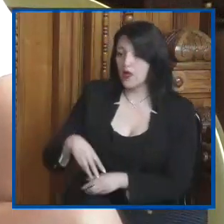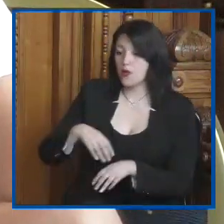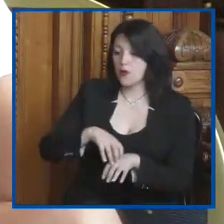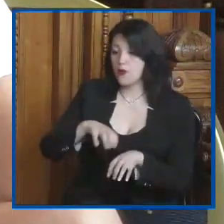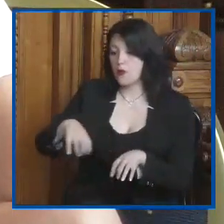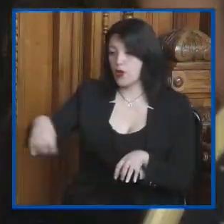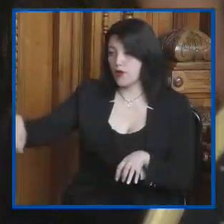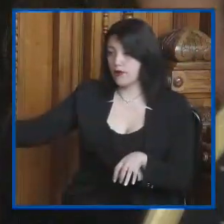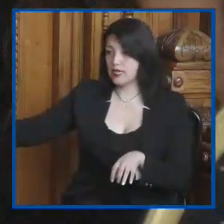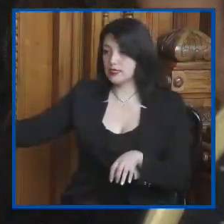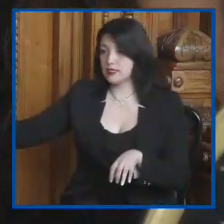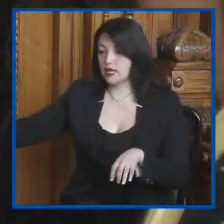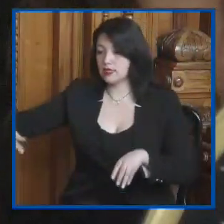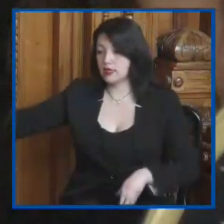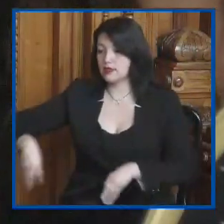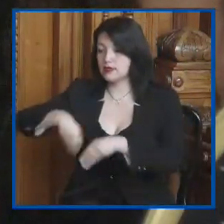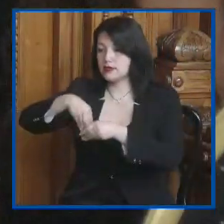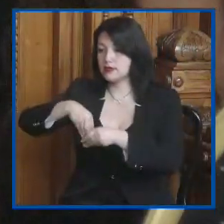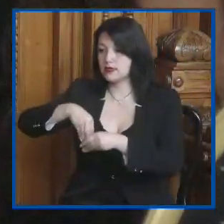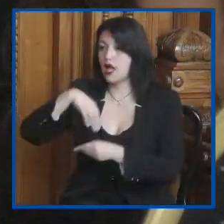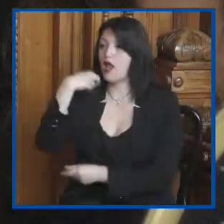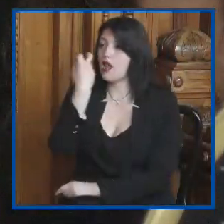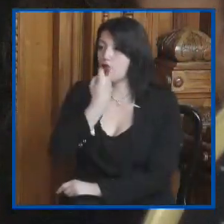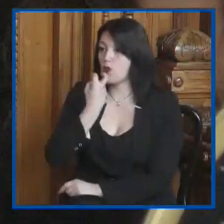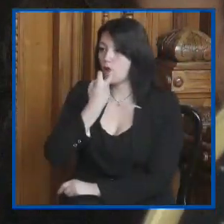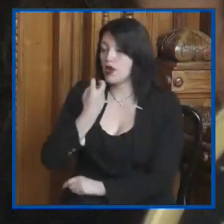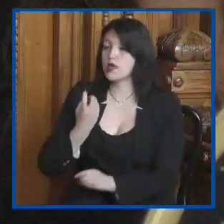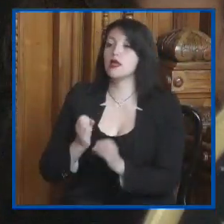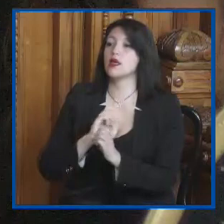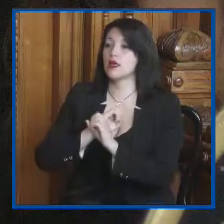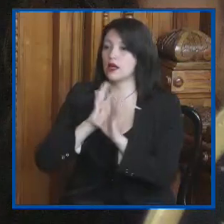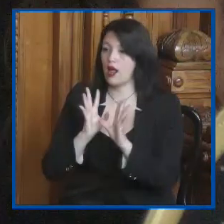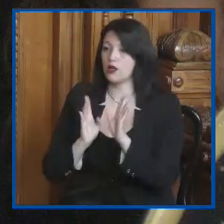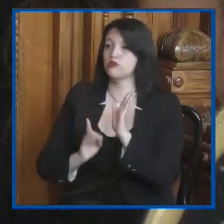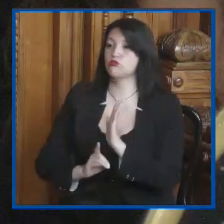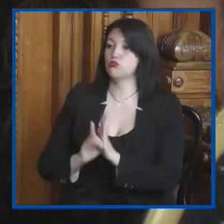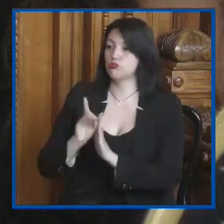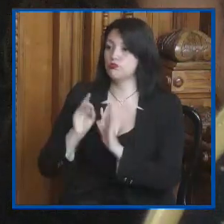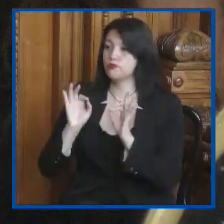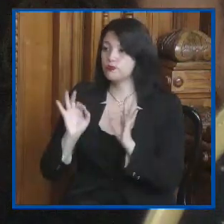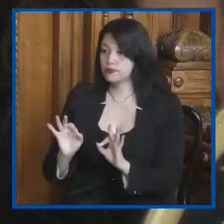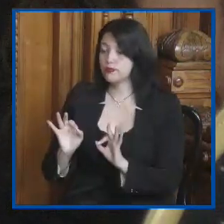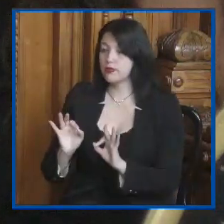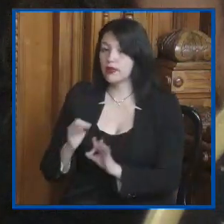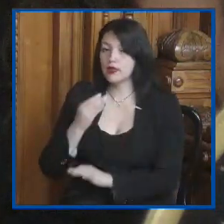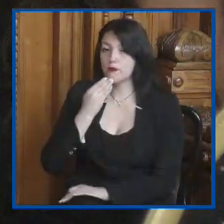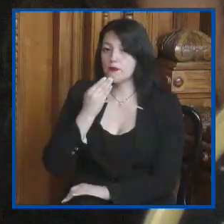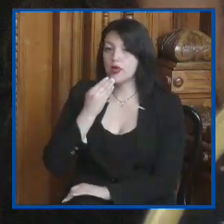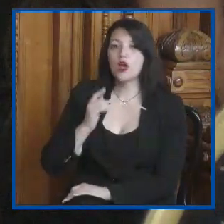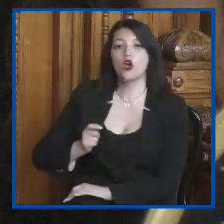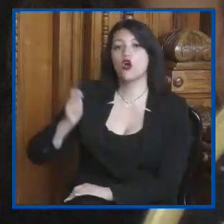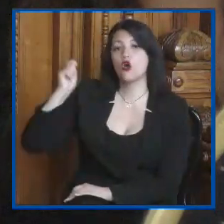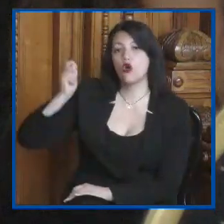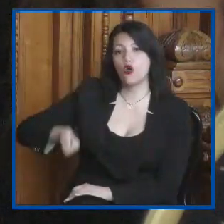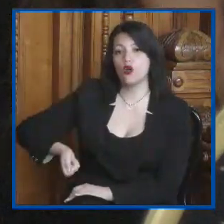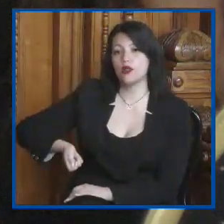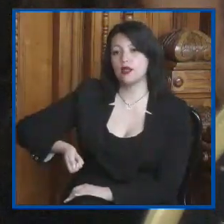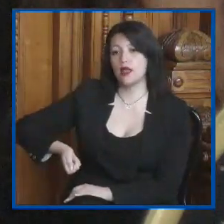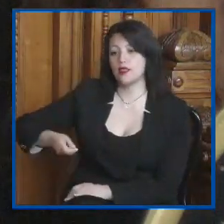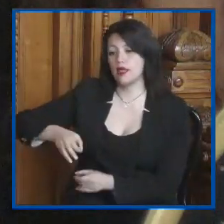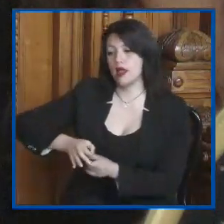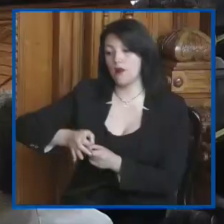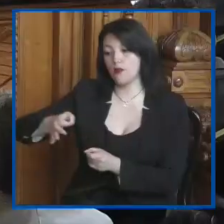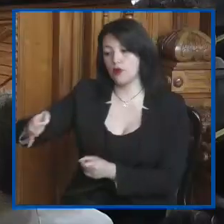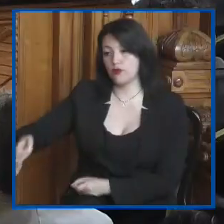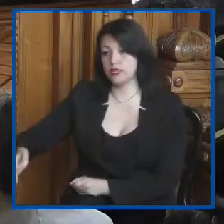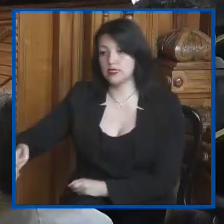Red Nacional de Lenguaje Claro. Entonces, ahí veo yo, y ahí está también la Corte de la Provincia de Buenos Aires, que no compone